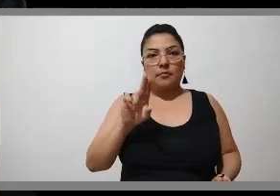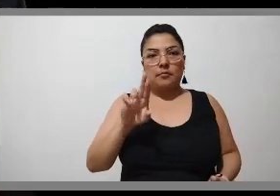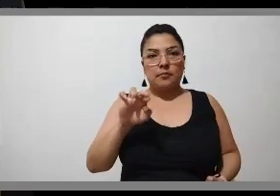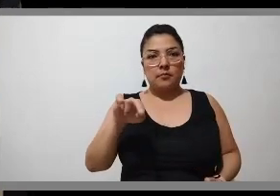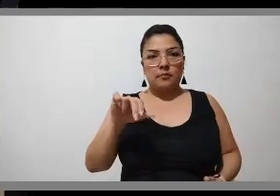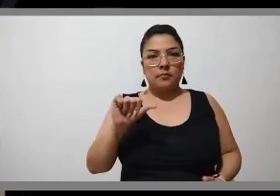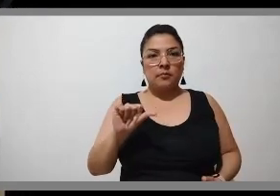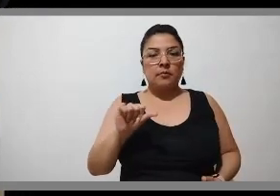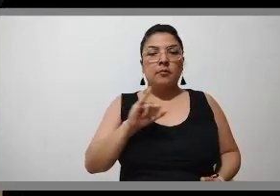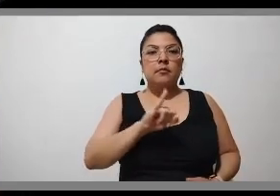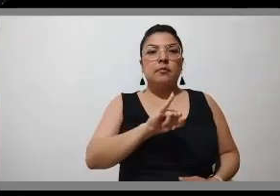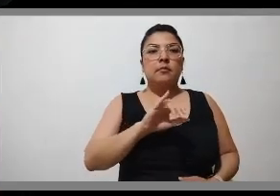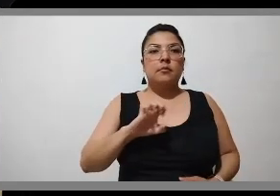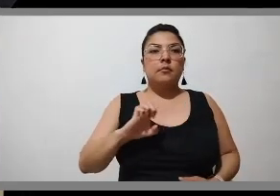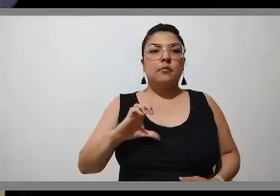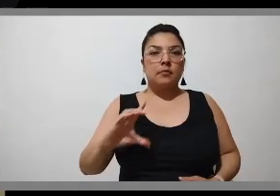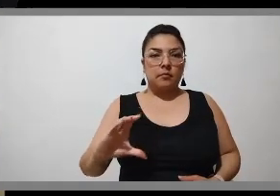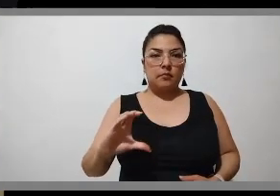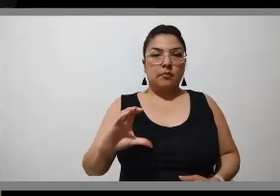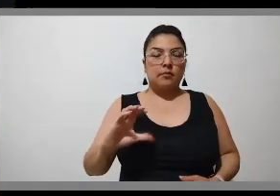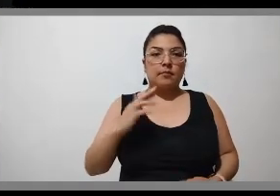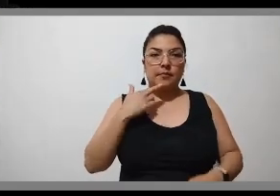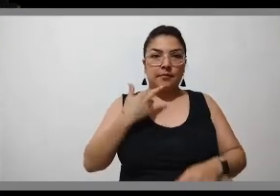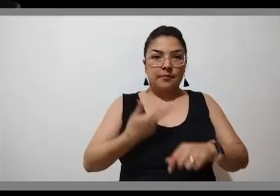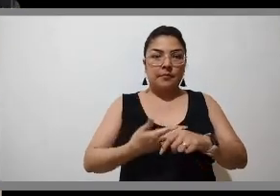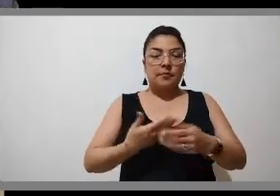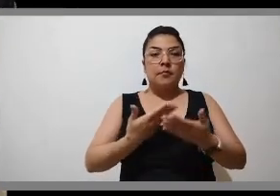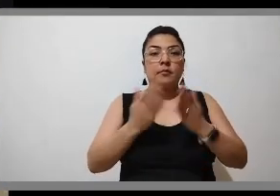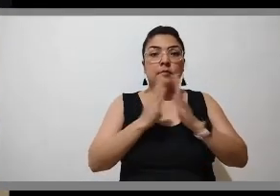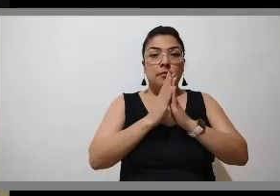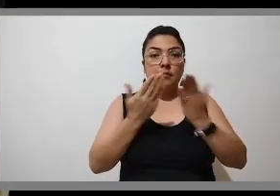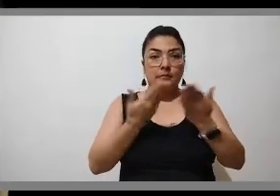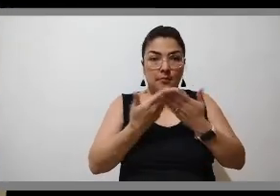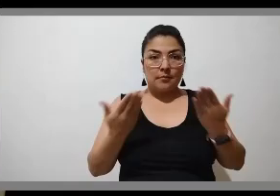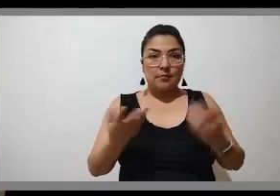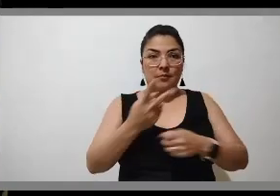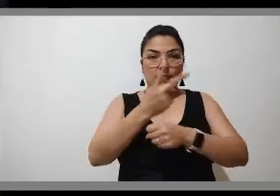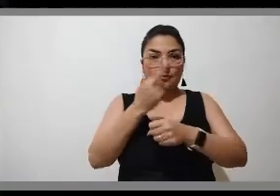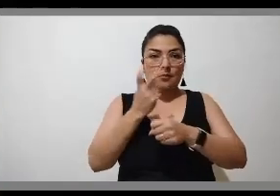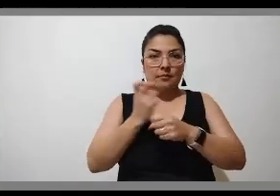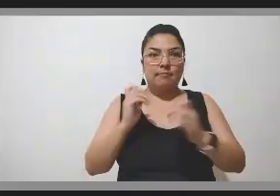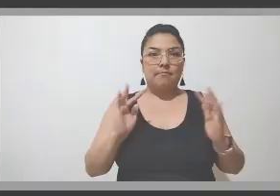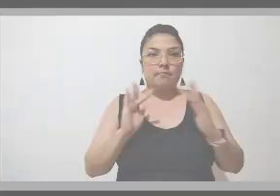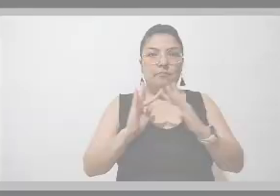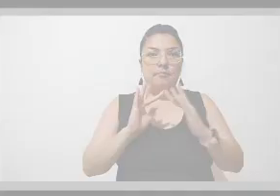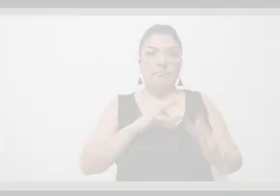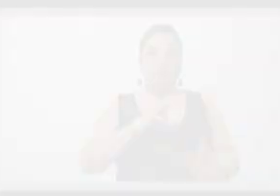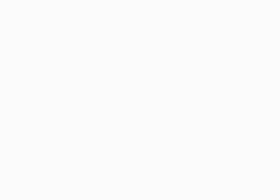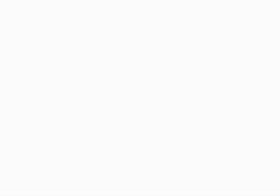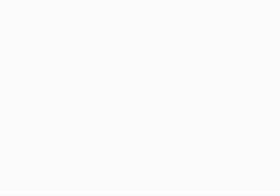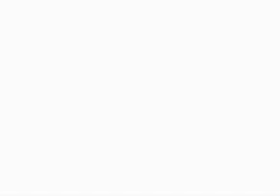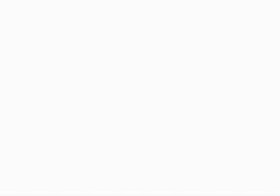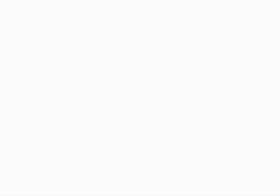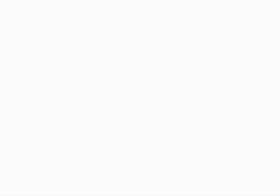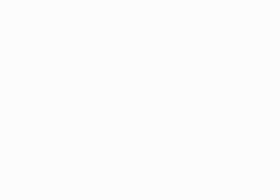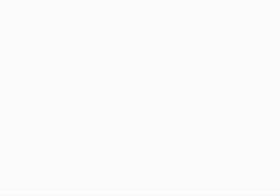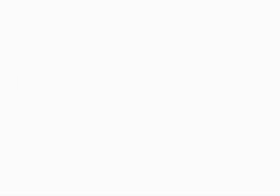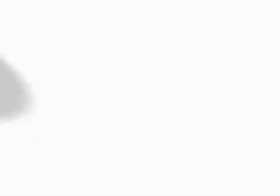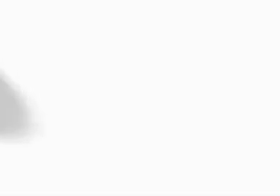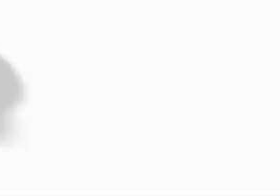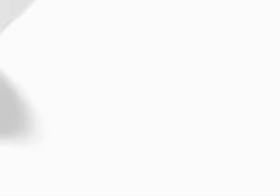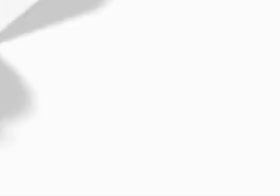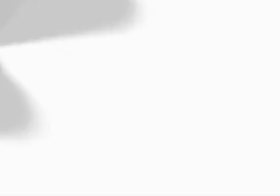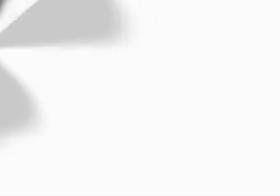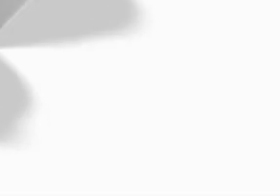producción del Instituto Electoral de Coahuila. Como siempre, les saludamos y le invitamos a que se quede con nosotros. Protagonistas de la